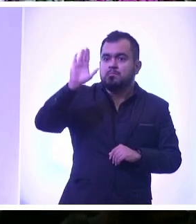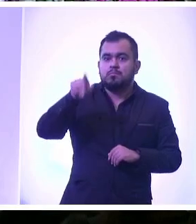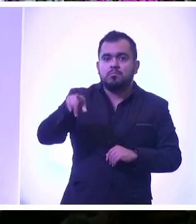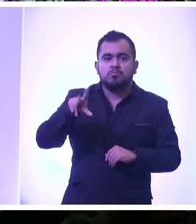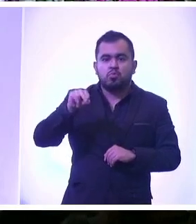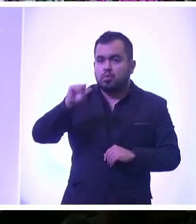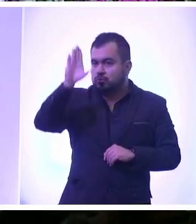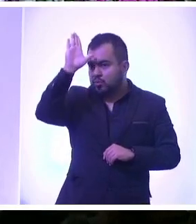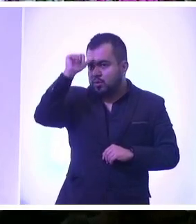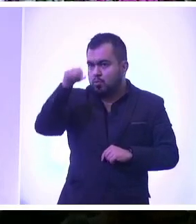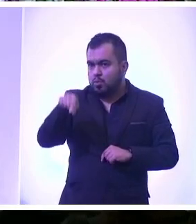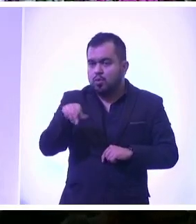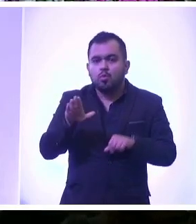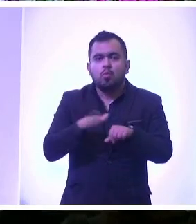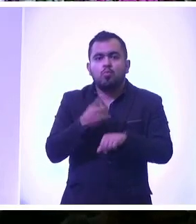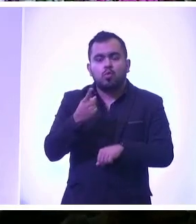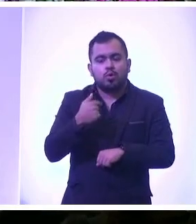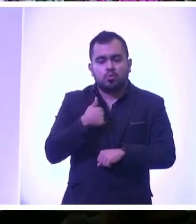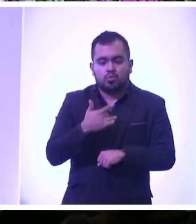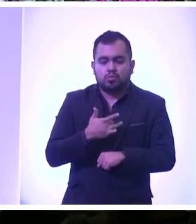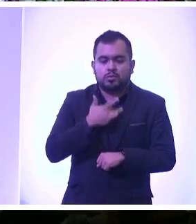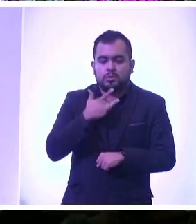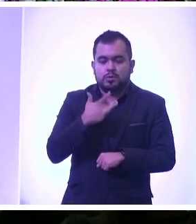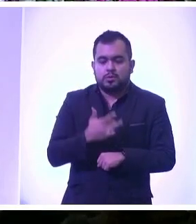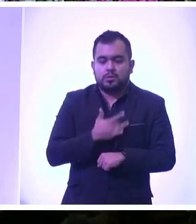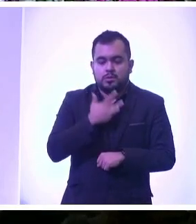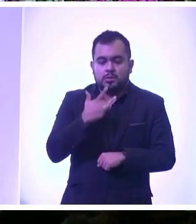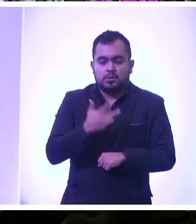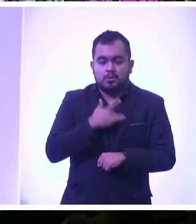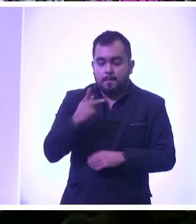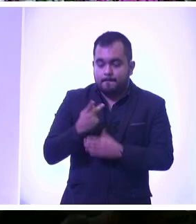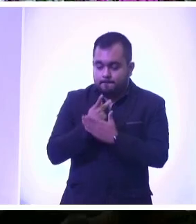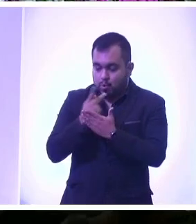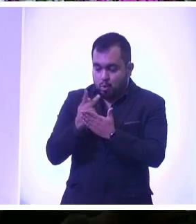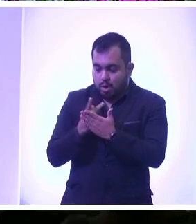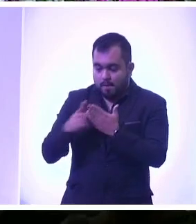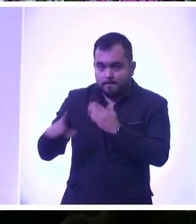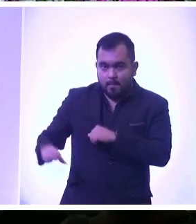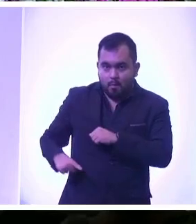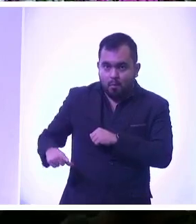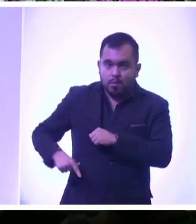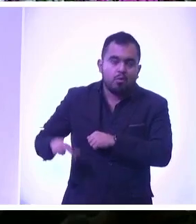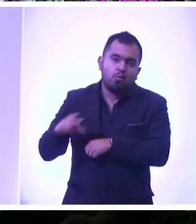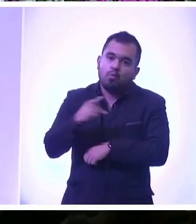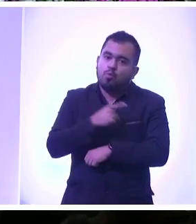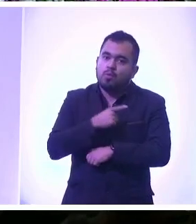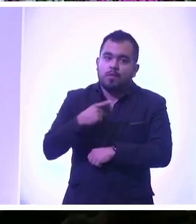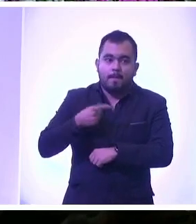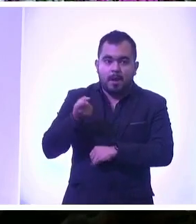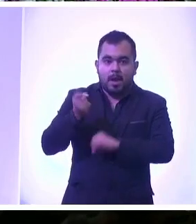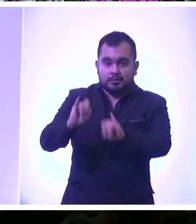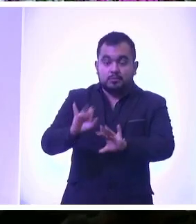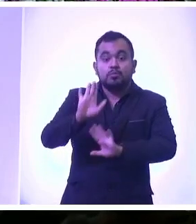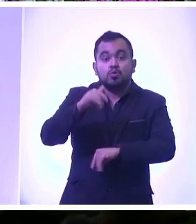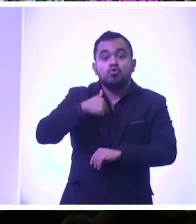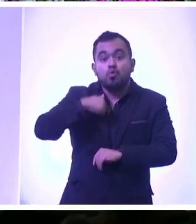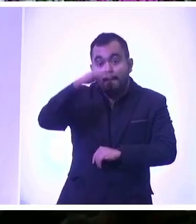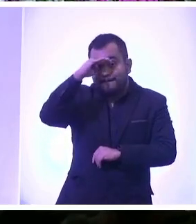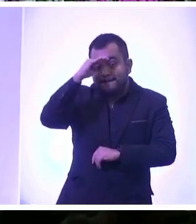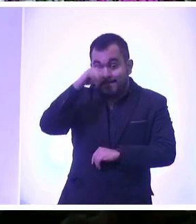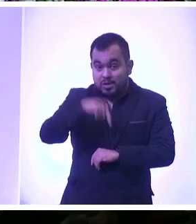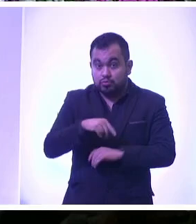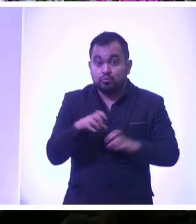en contra de eso por qué Porque yo Considero que este este programa de gobierno no se debe de llevar así o yo considero como sector